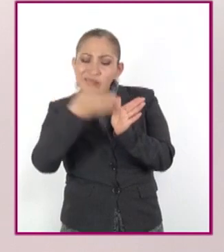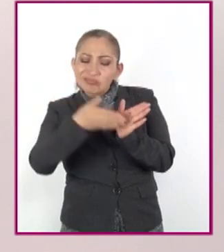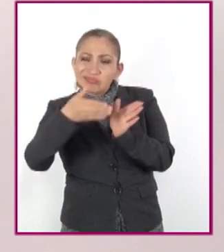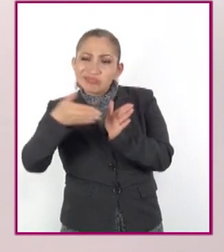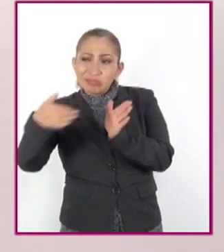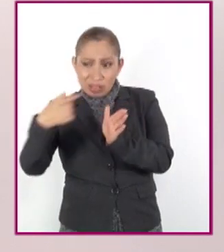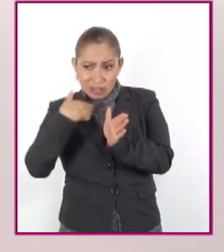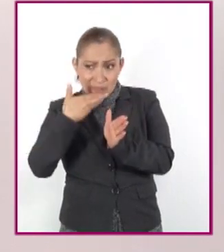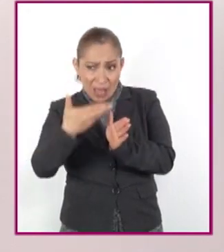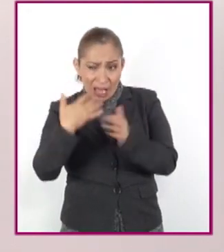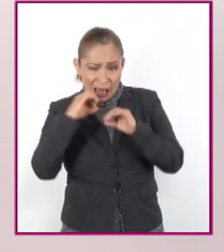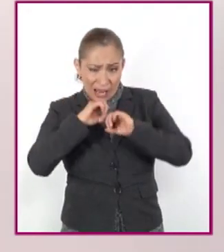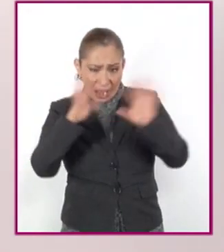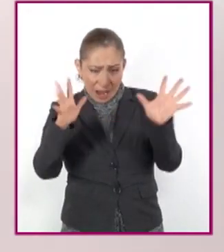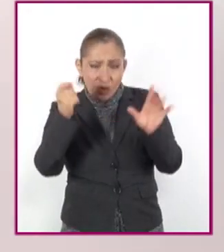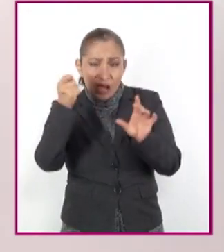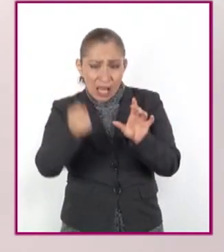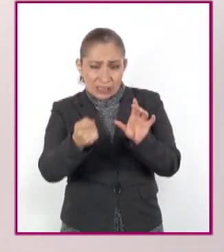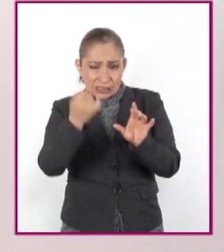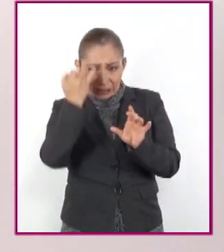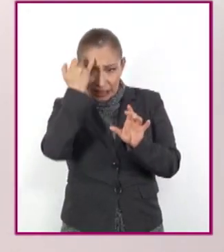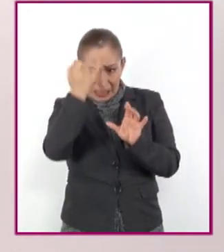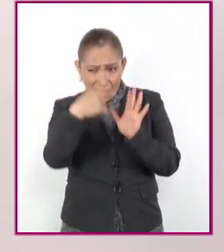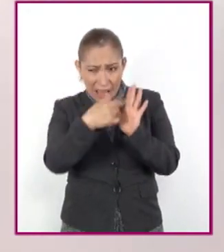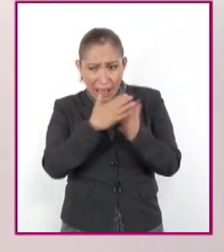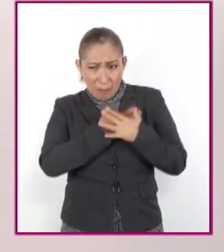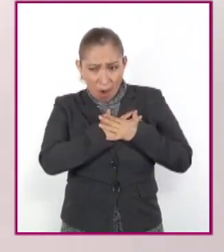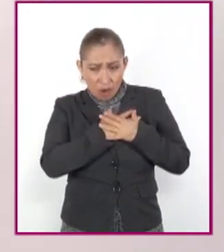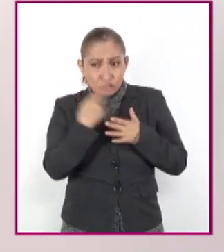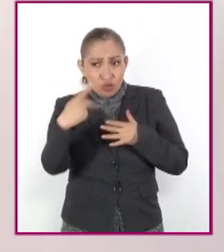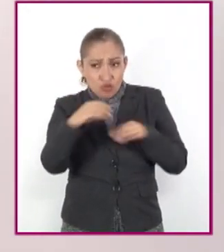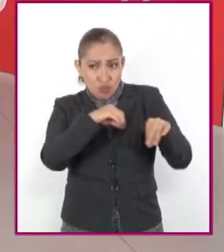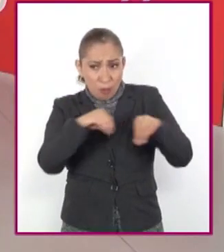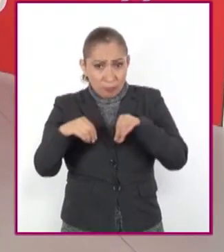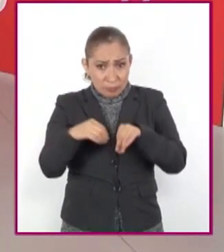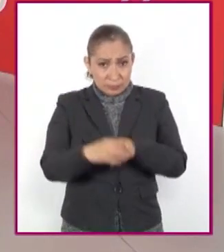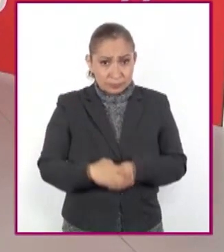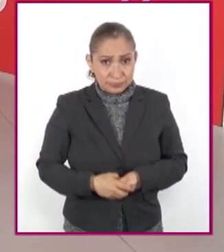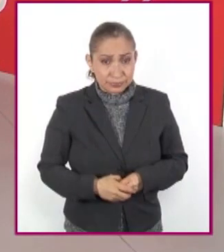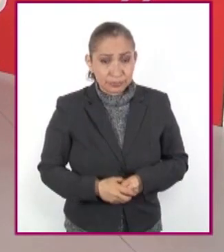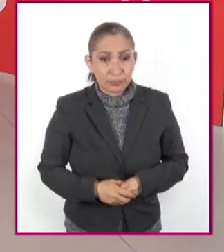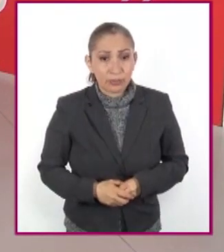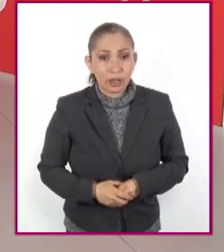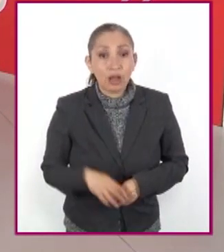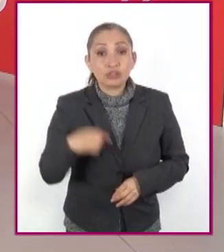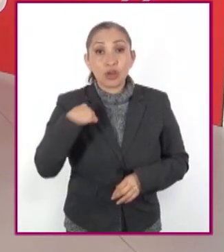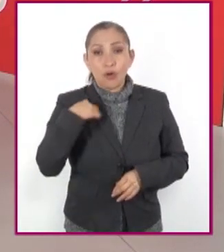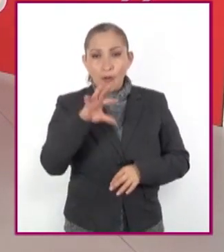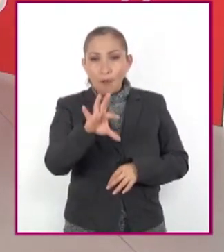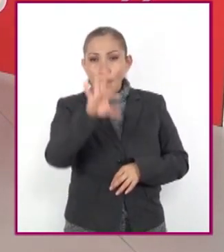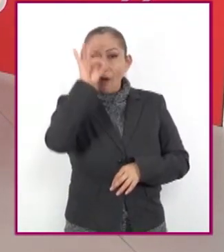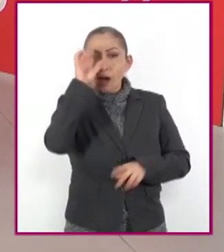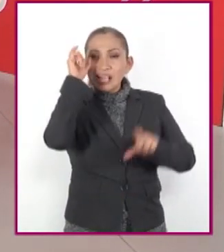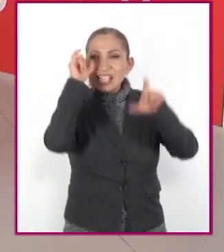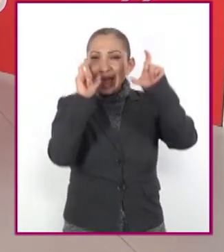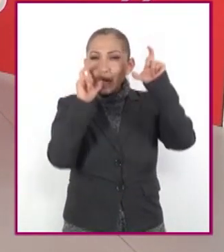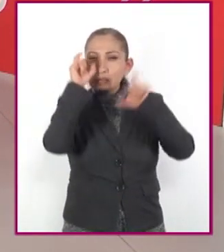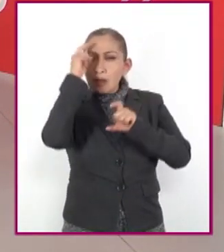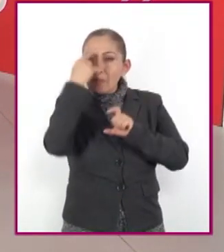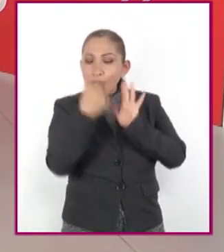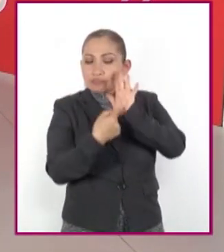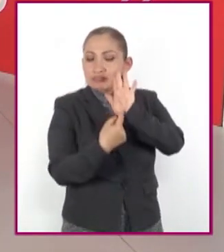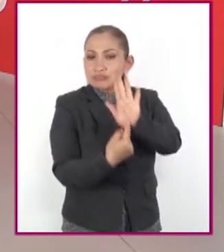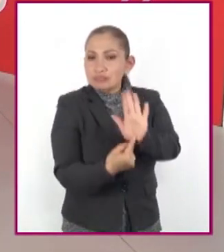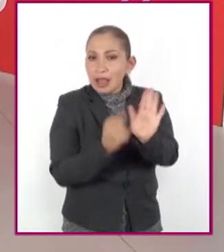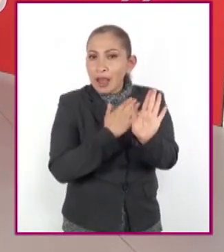observen si se logra entender la idea que quieren transmitir con sus movimientos. Yo rescaté los gestos para expresar